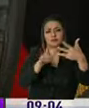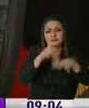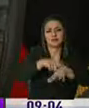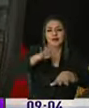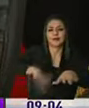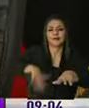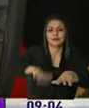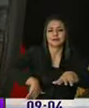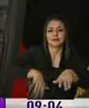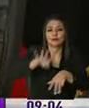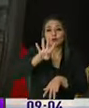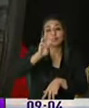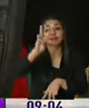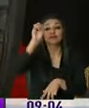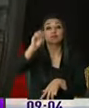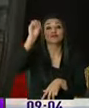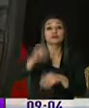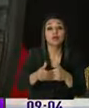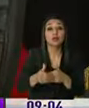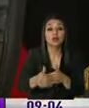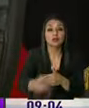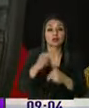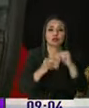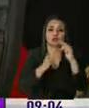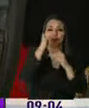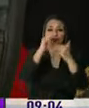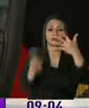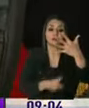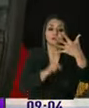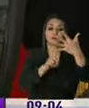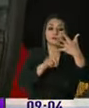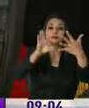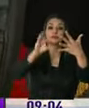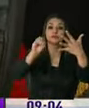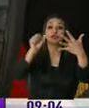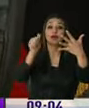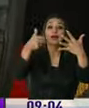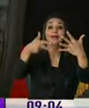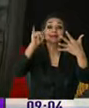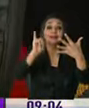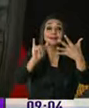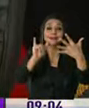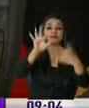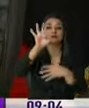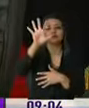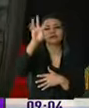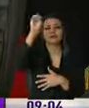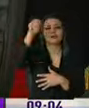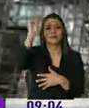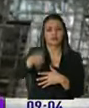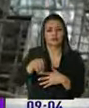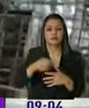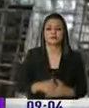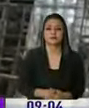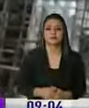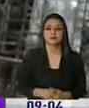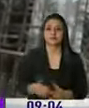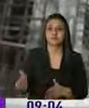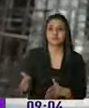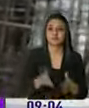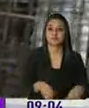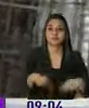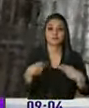atrasado, tiene apenas un 46% de avance. El proyecto Toachi Pilatón está en un 95%. A la demora en